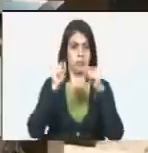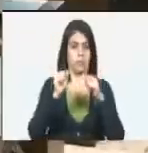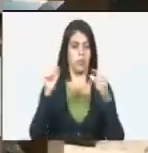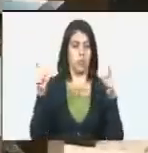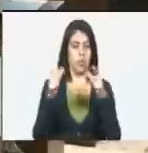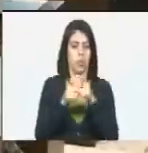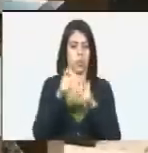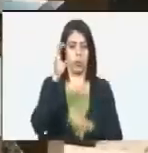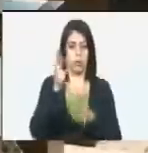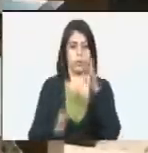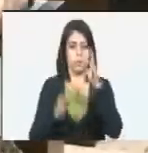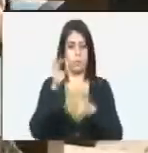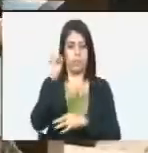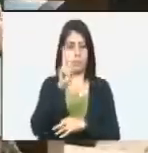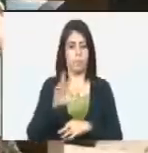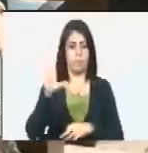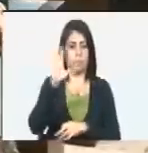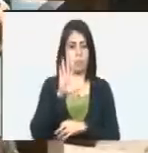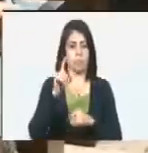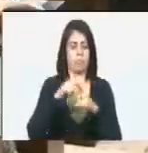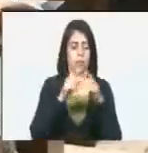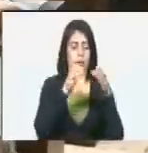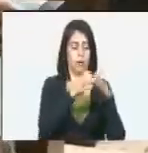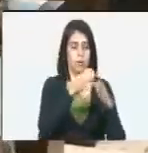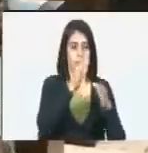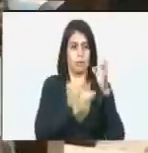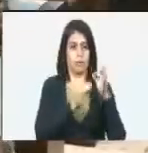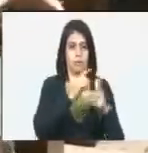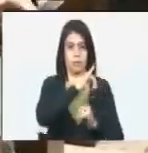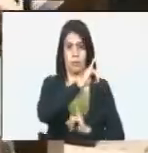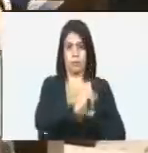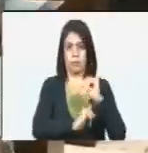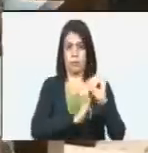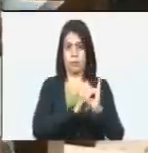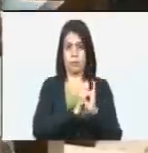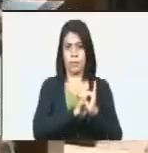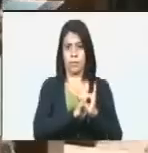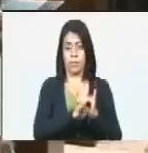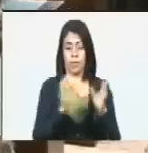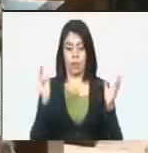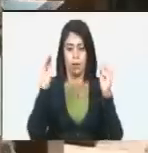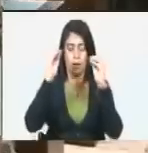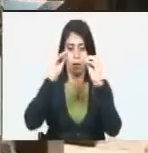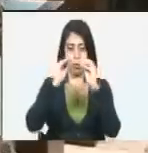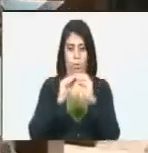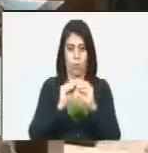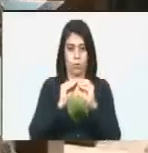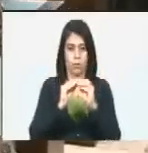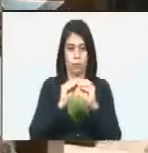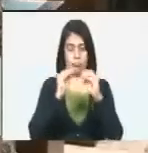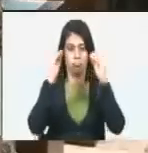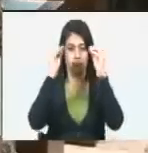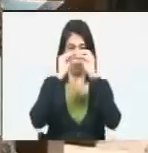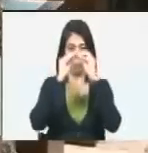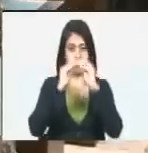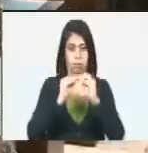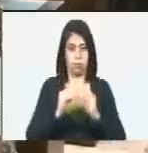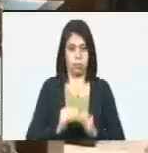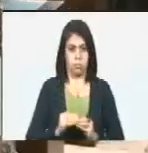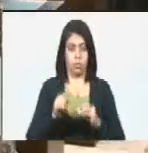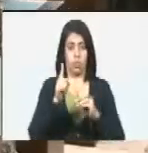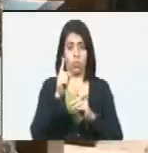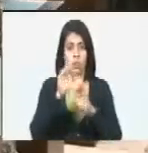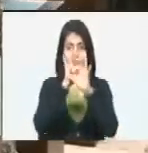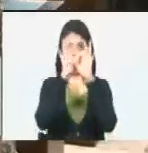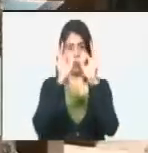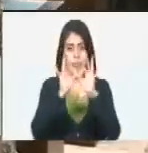abogados de Venezuela y a un grupo de abogados internacionales, y que al final armonicen en una sola estrategia, en